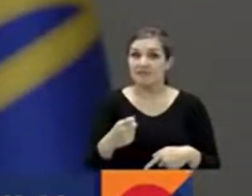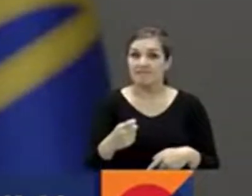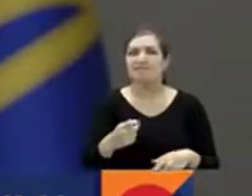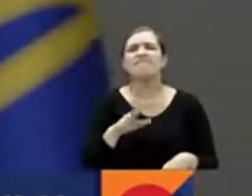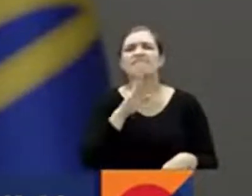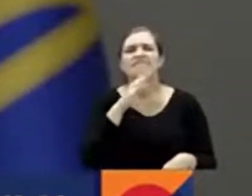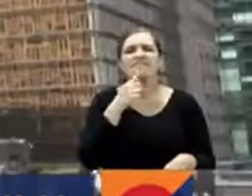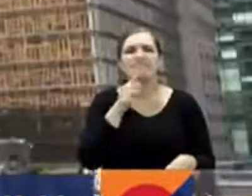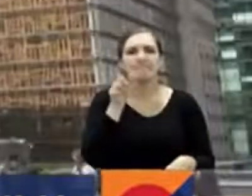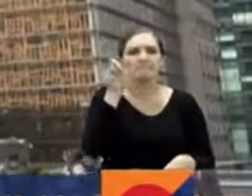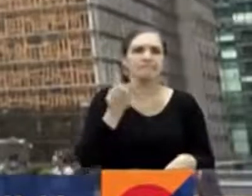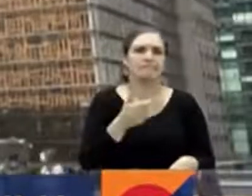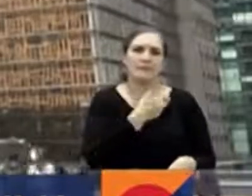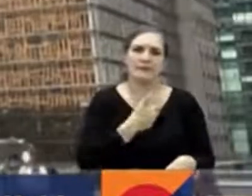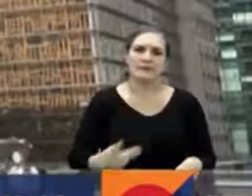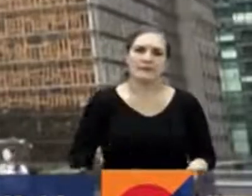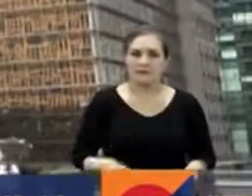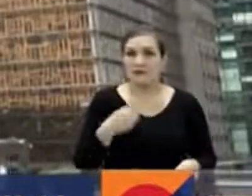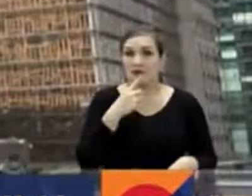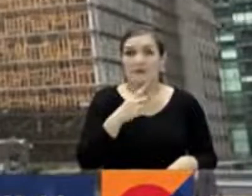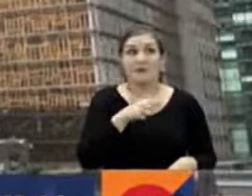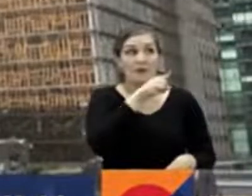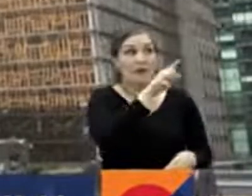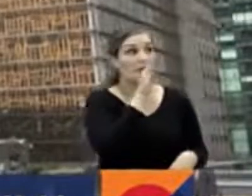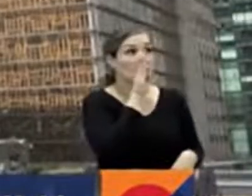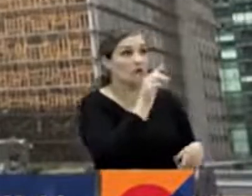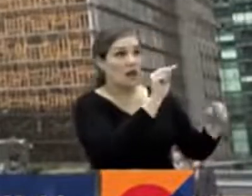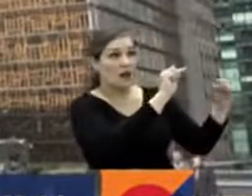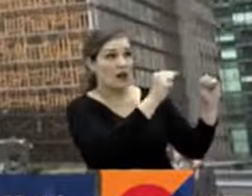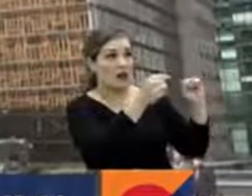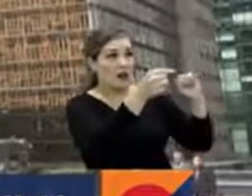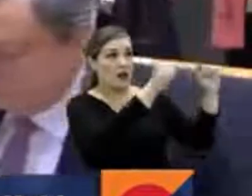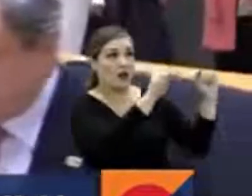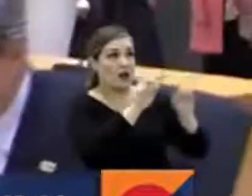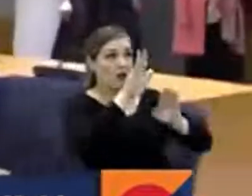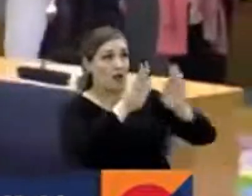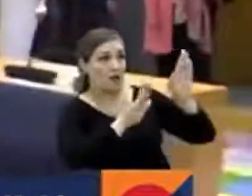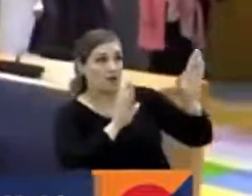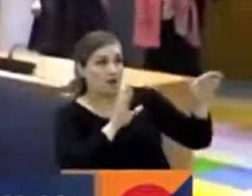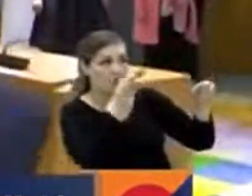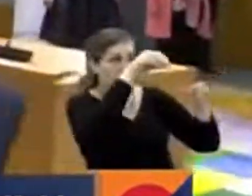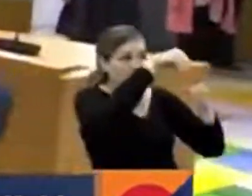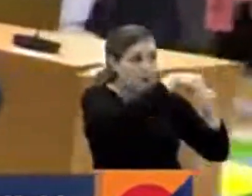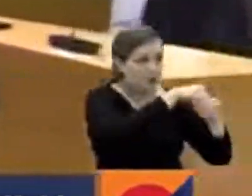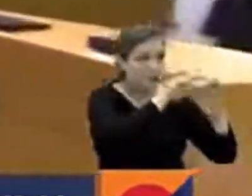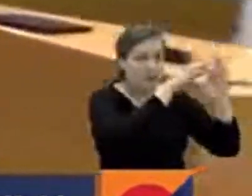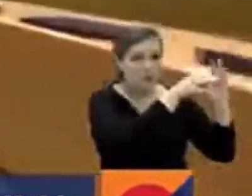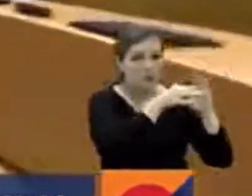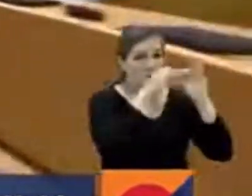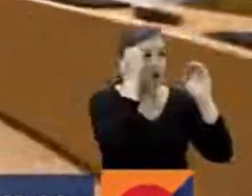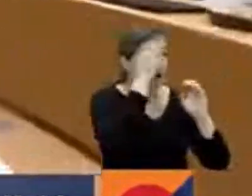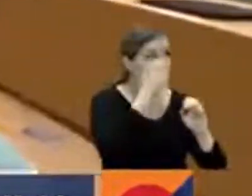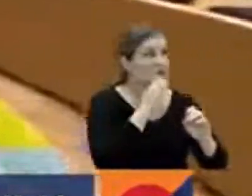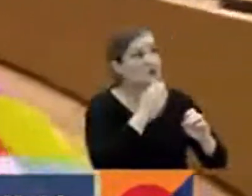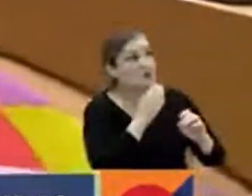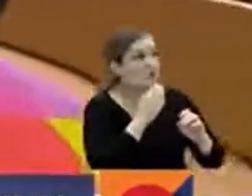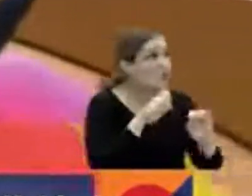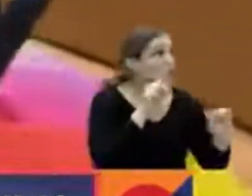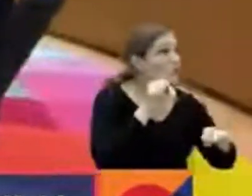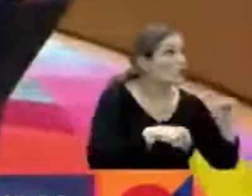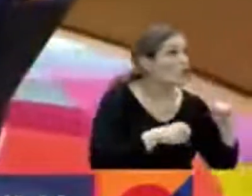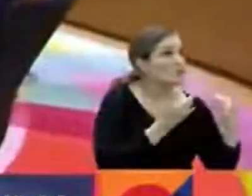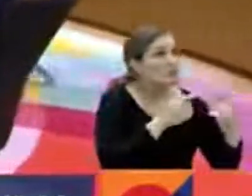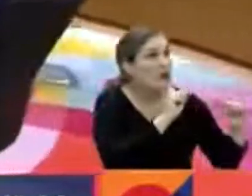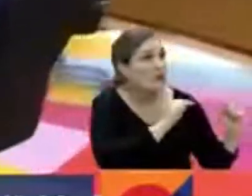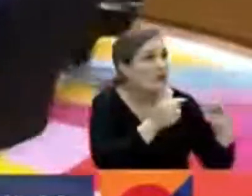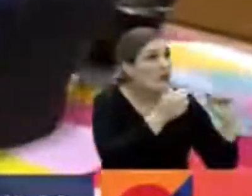propio presidente, porque mientras Bruselas debate la condición de candidato de la nación invadida a la Unión Europea, Zelensky considera que